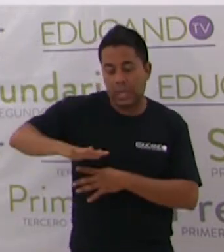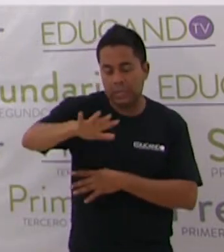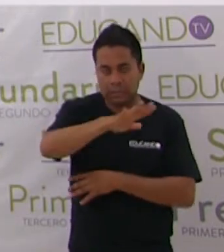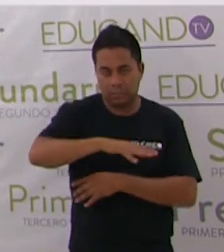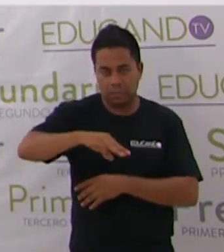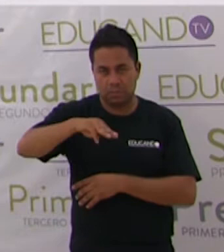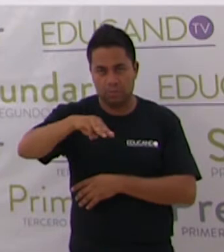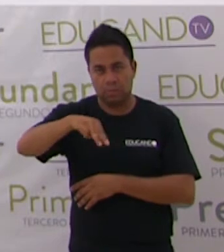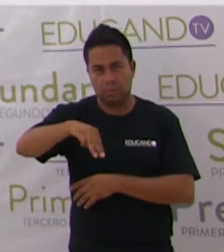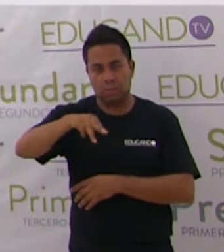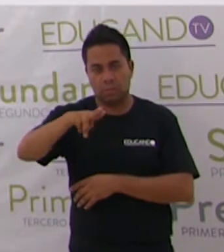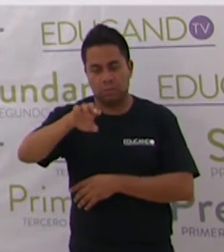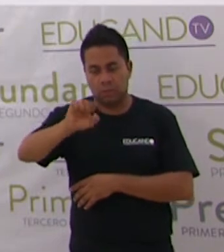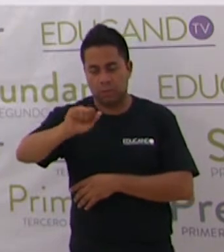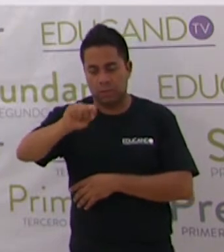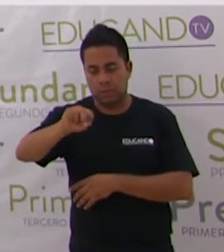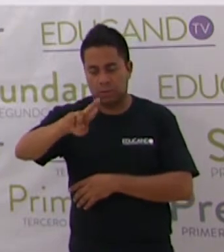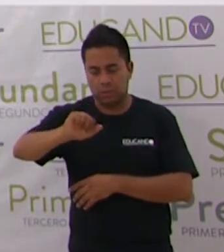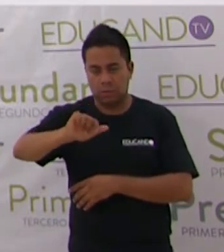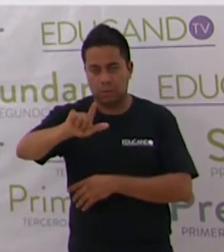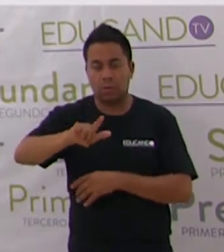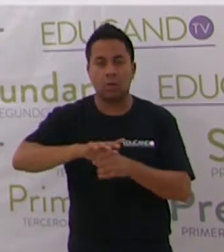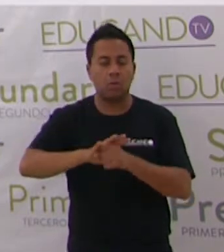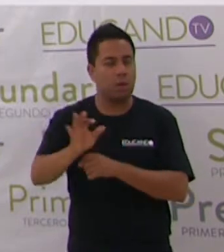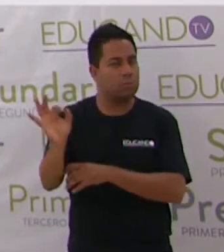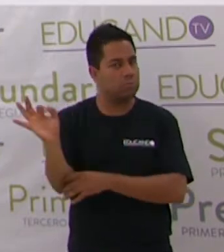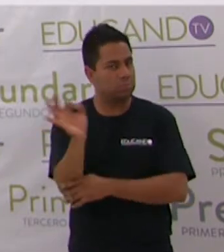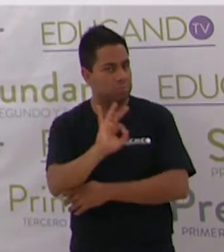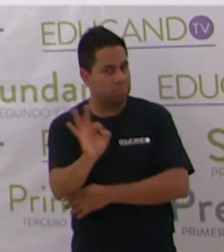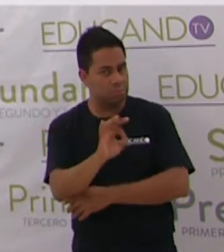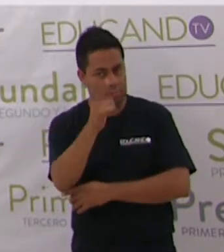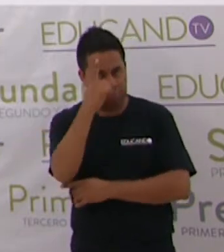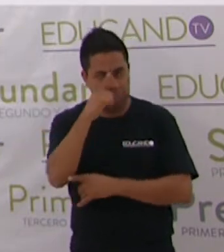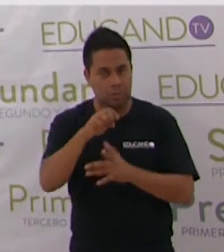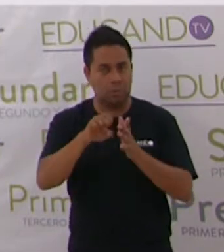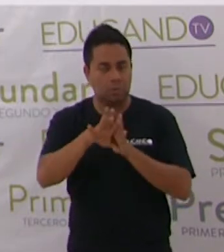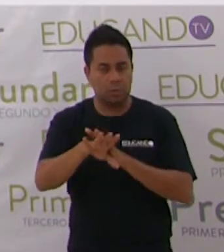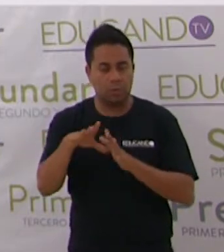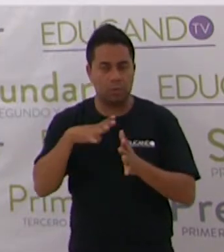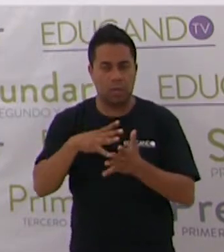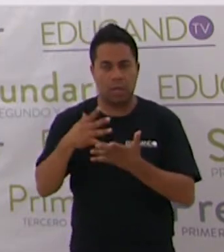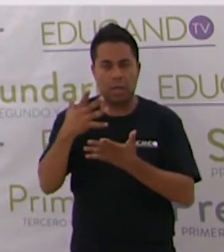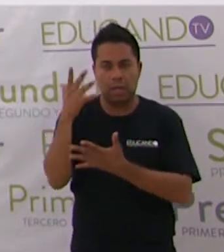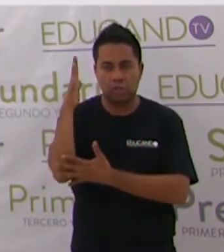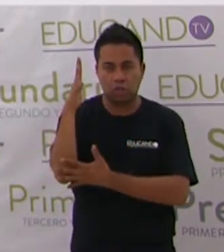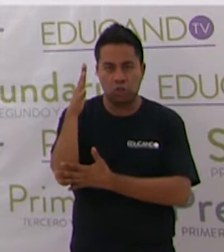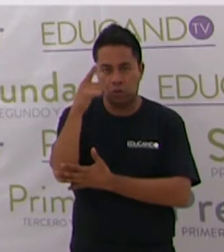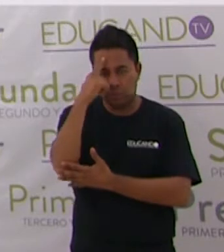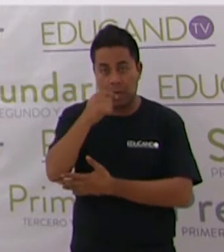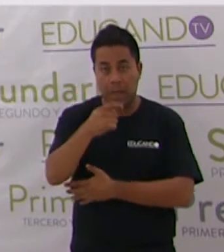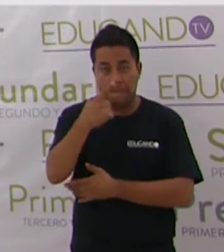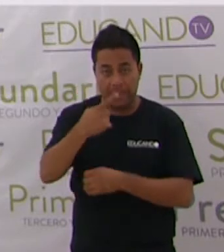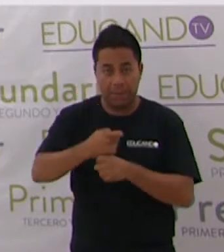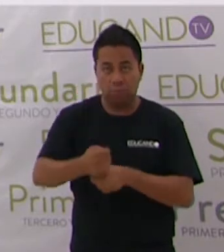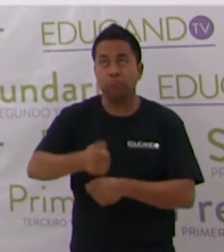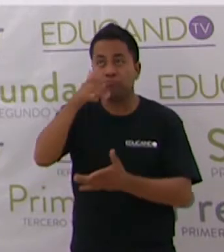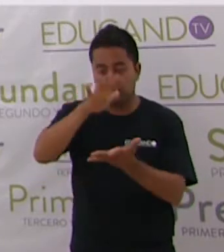muestral. ¿Cuál? Es la probabilidad de que salga sol al primer